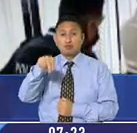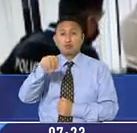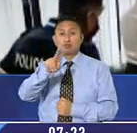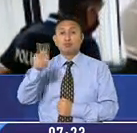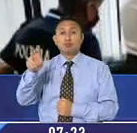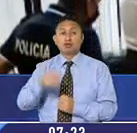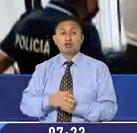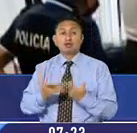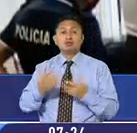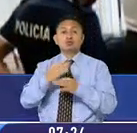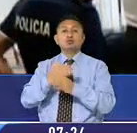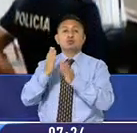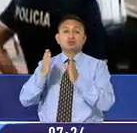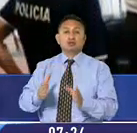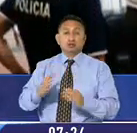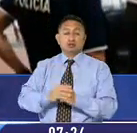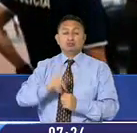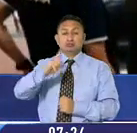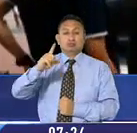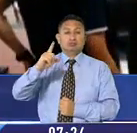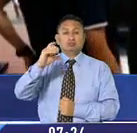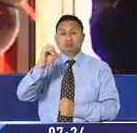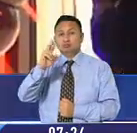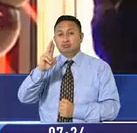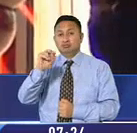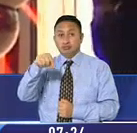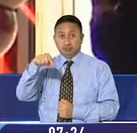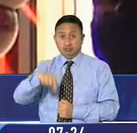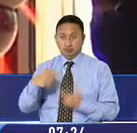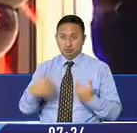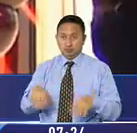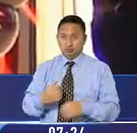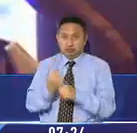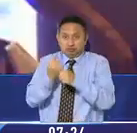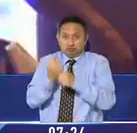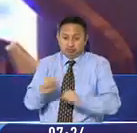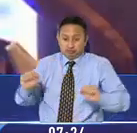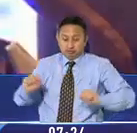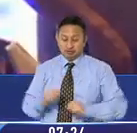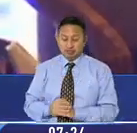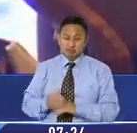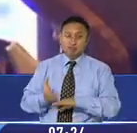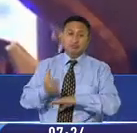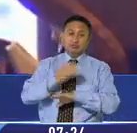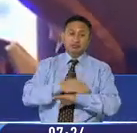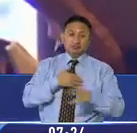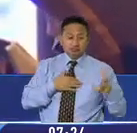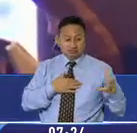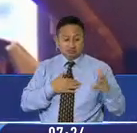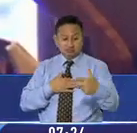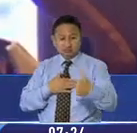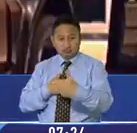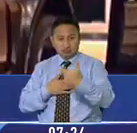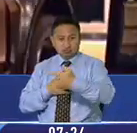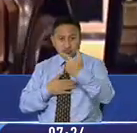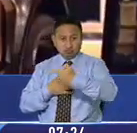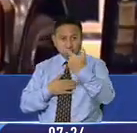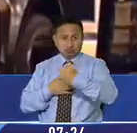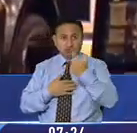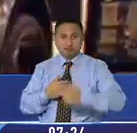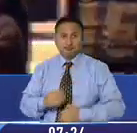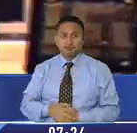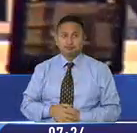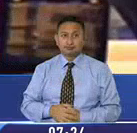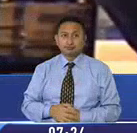de la funcionaria Lorena Calderón, quien milagrosamente se salvó después de haber sido interceptada en la vía Guayaquil-Daule cuando se